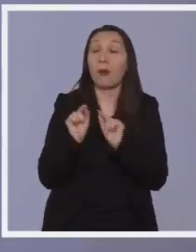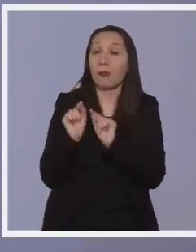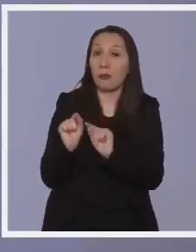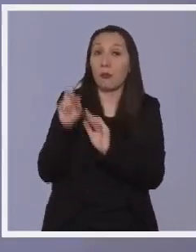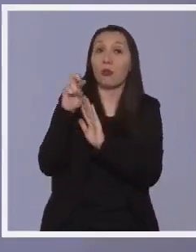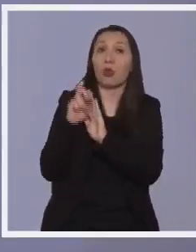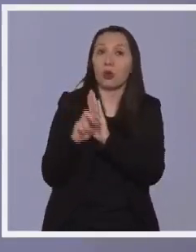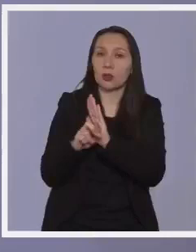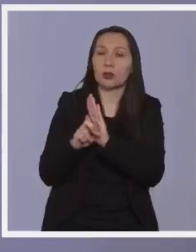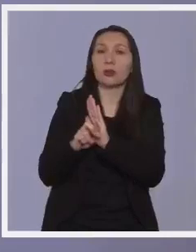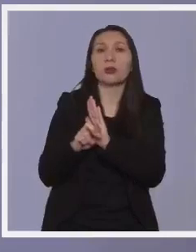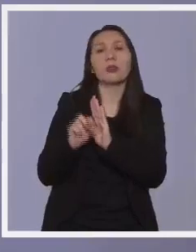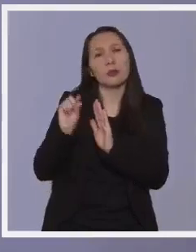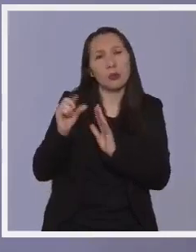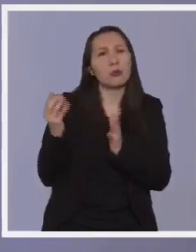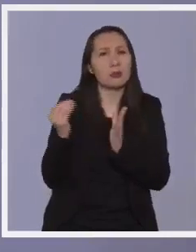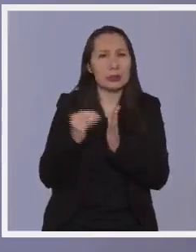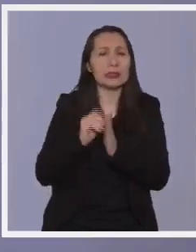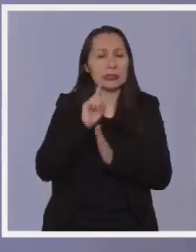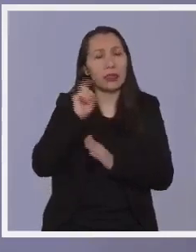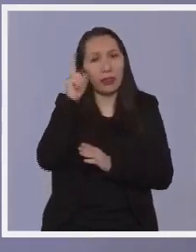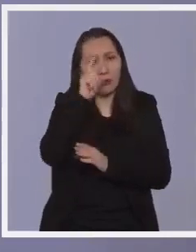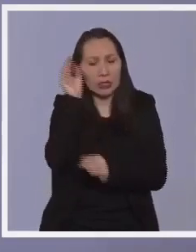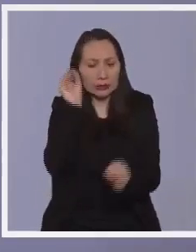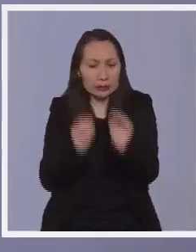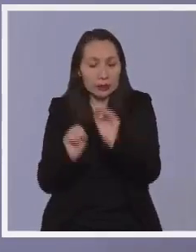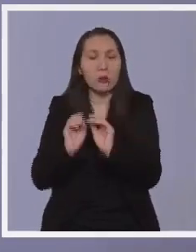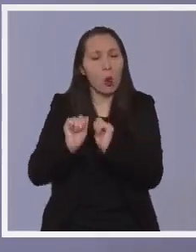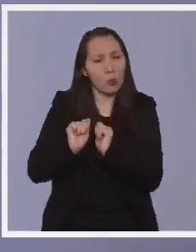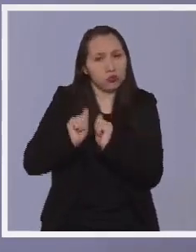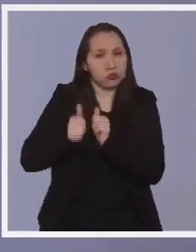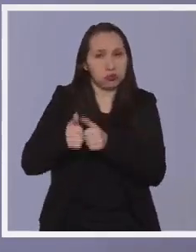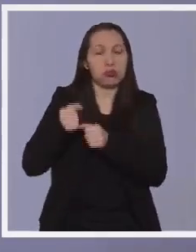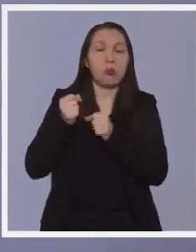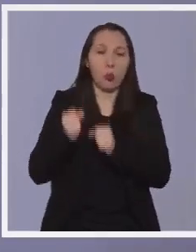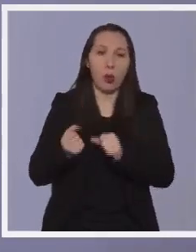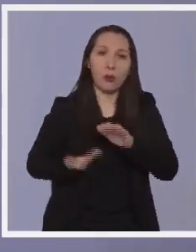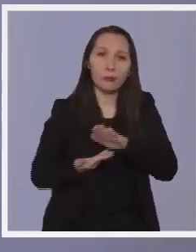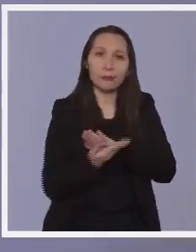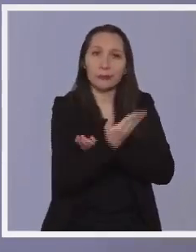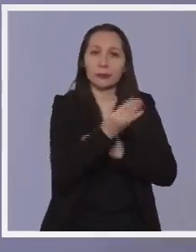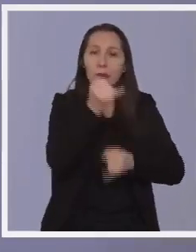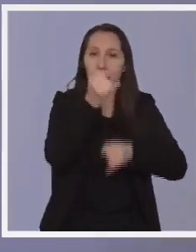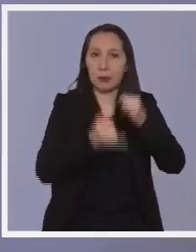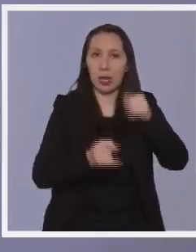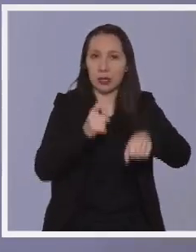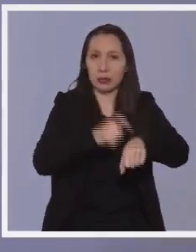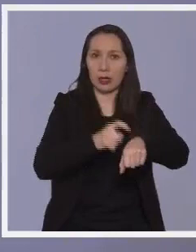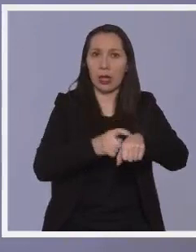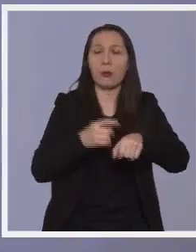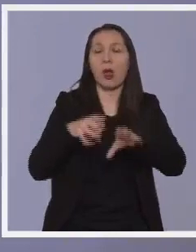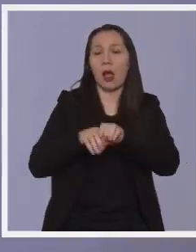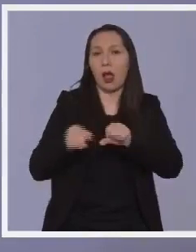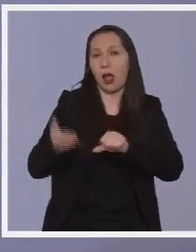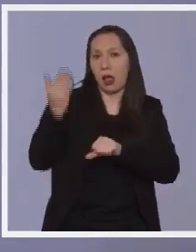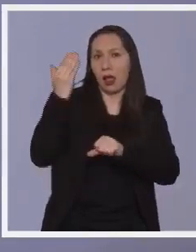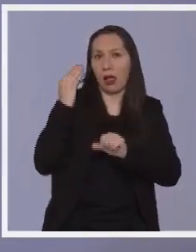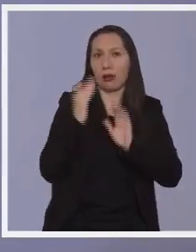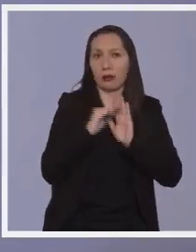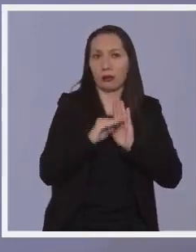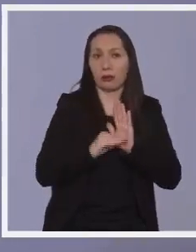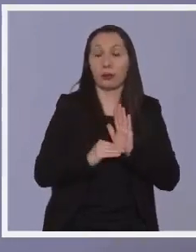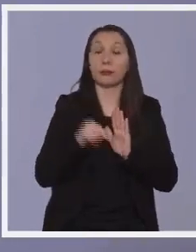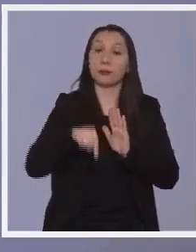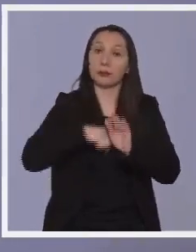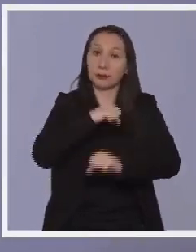proyecto está con un poco más de dificultades, pero también las vamos a superar para despacharlo en los plazos que están previstos. Hemos,